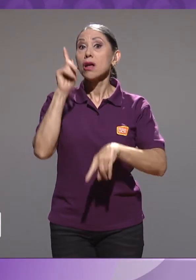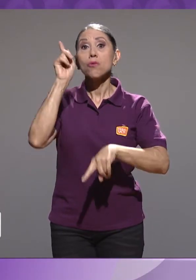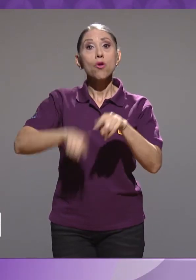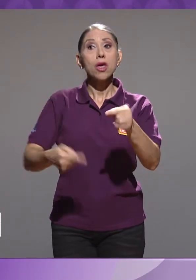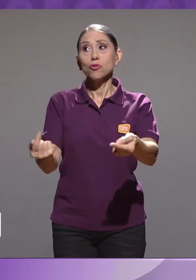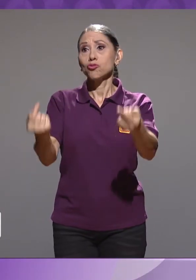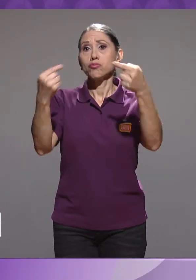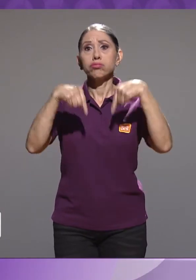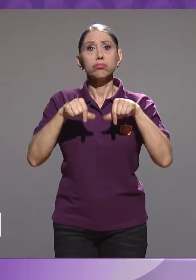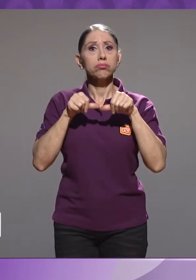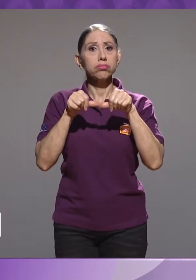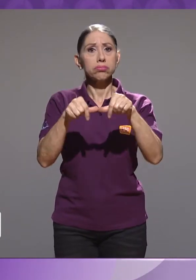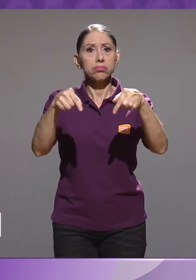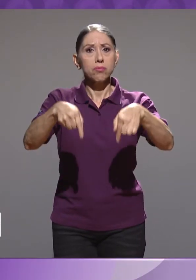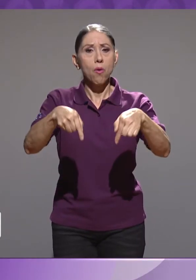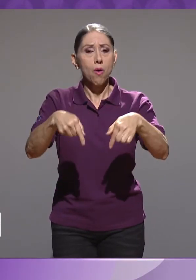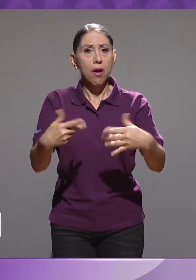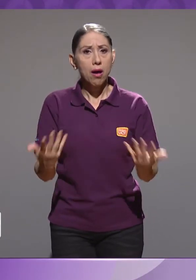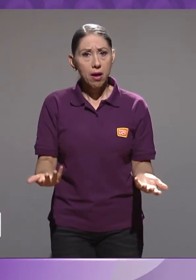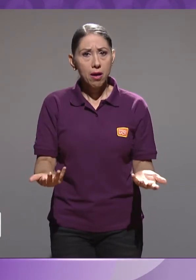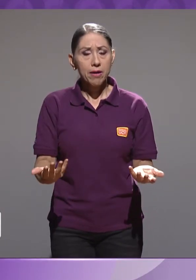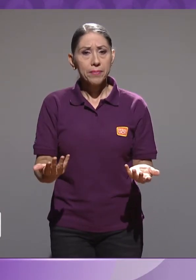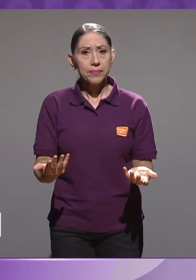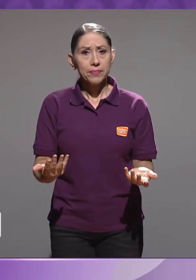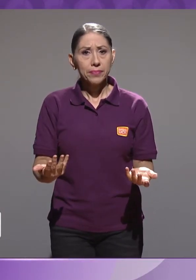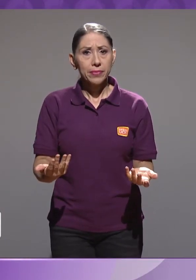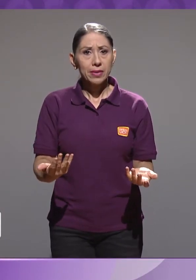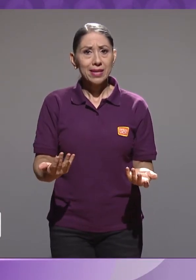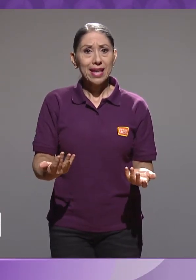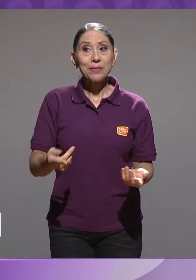volver, entonces